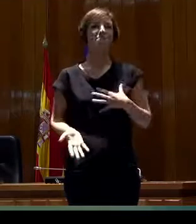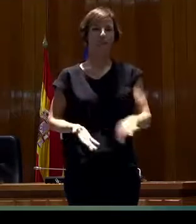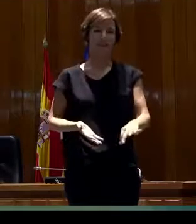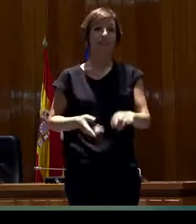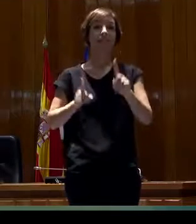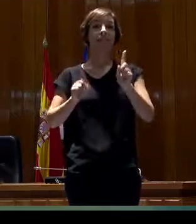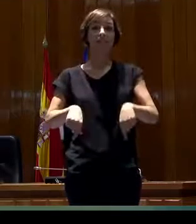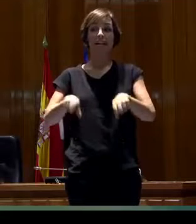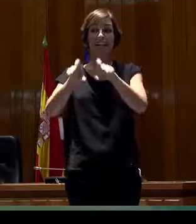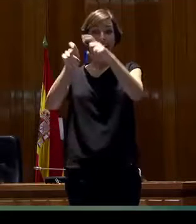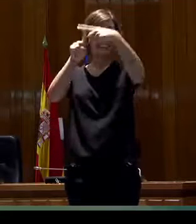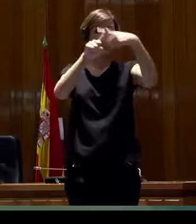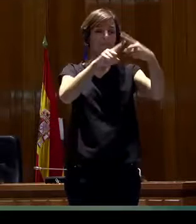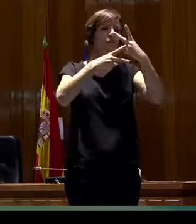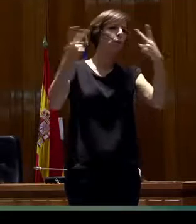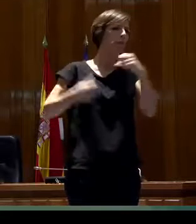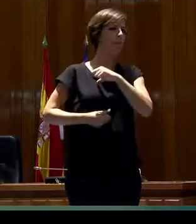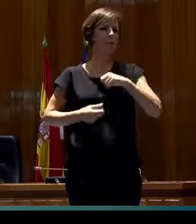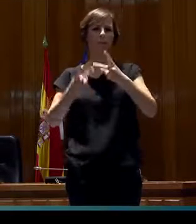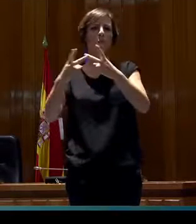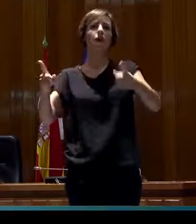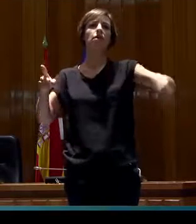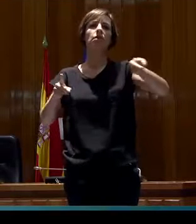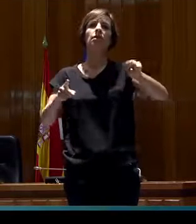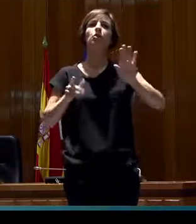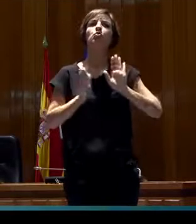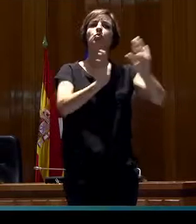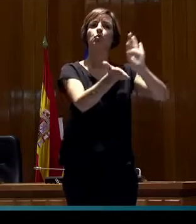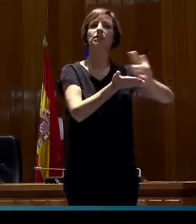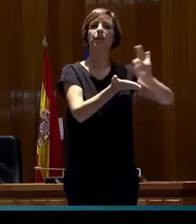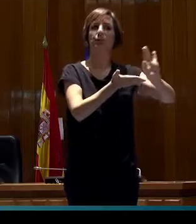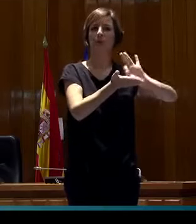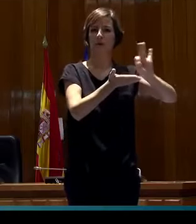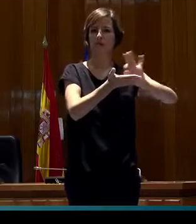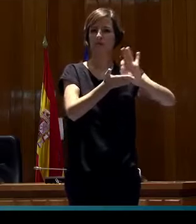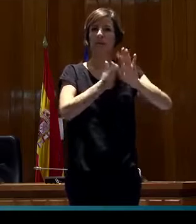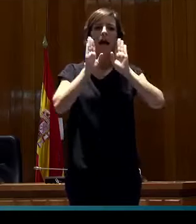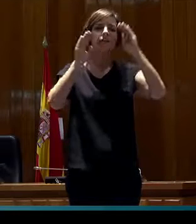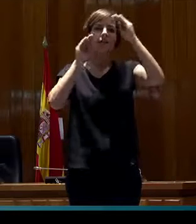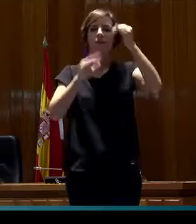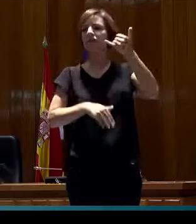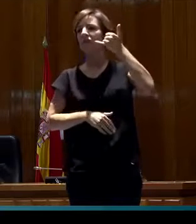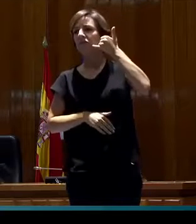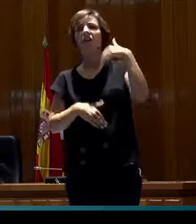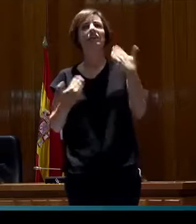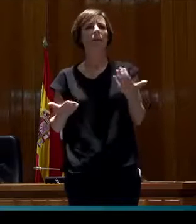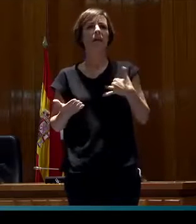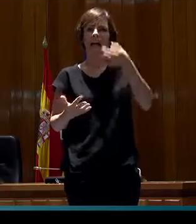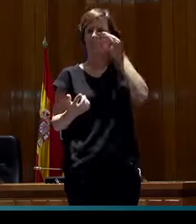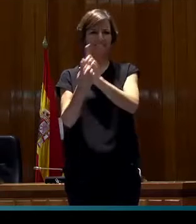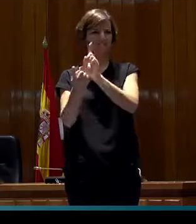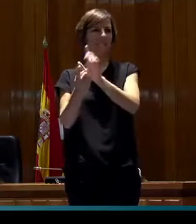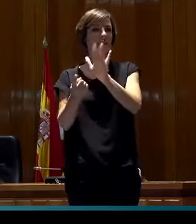las entidades, tanto públicas y privadas, tengan sus servicios de call center, de atención telefónica, y también sus servicios